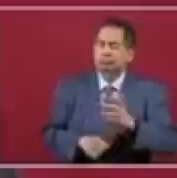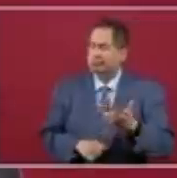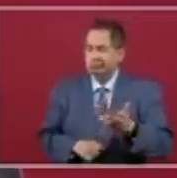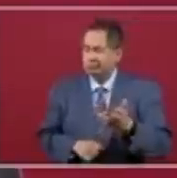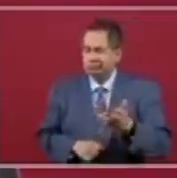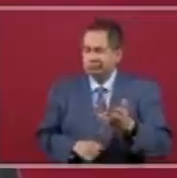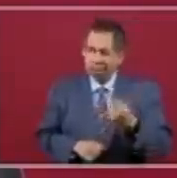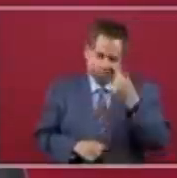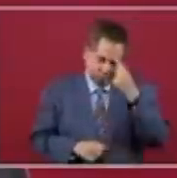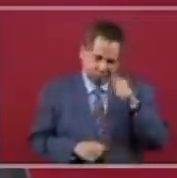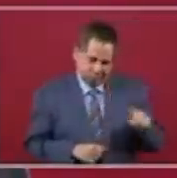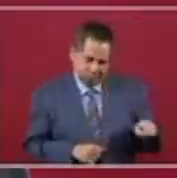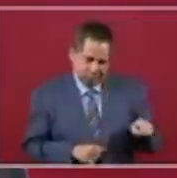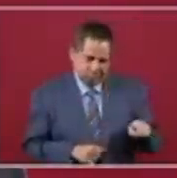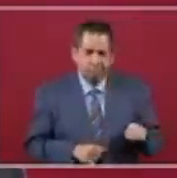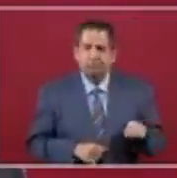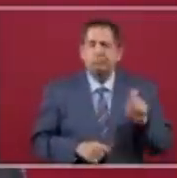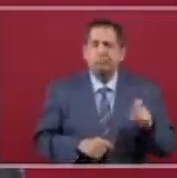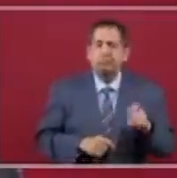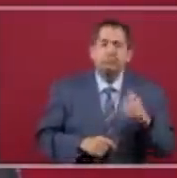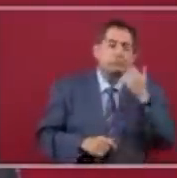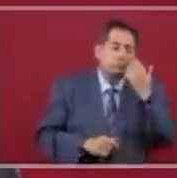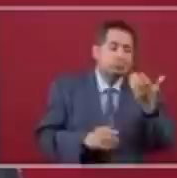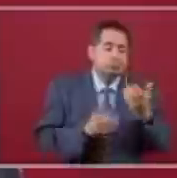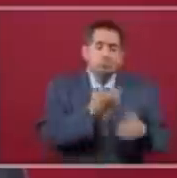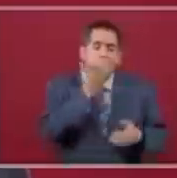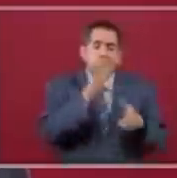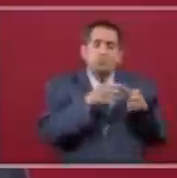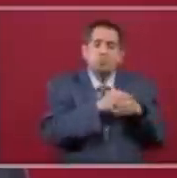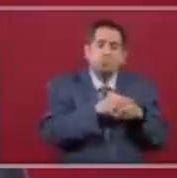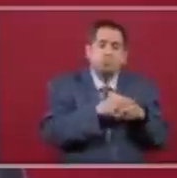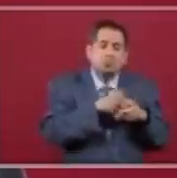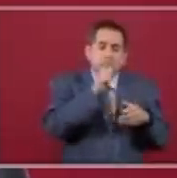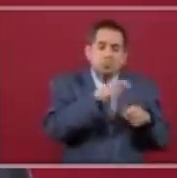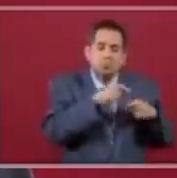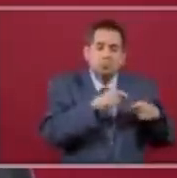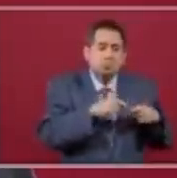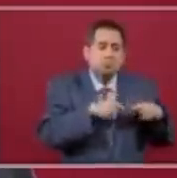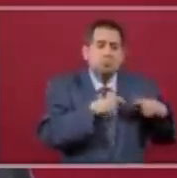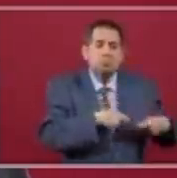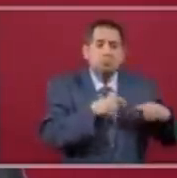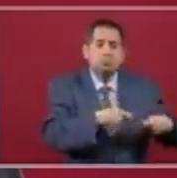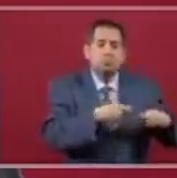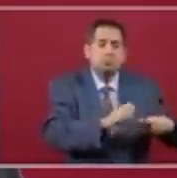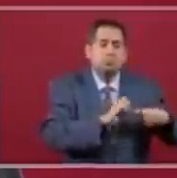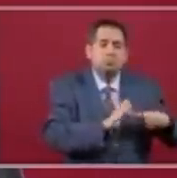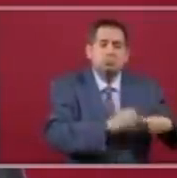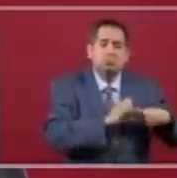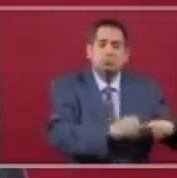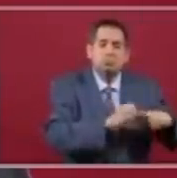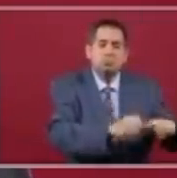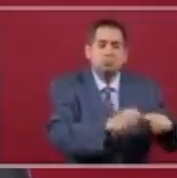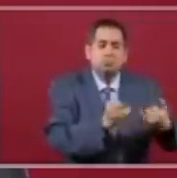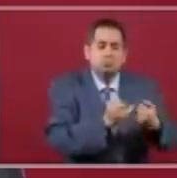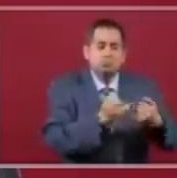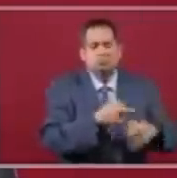Para mí eso es conservadurismo, eso es mantener el statu quo, es